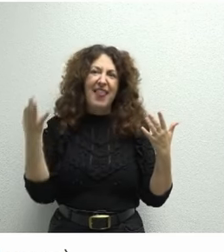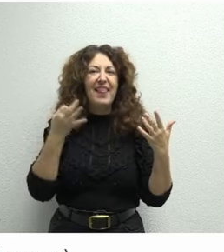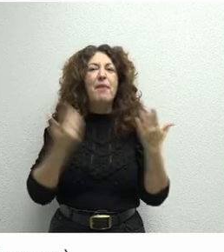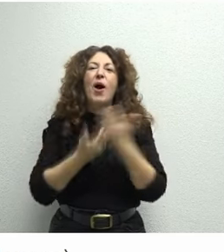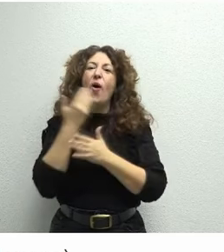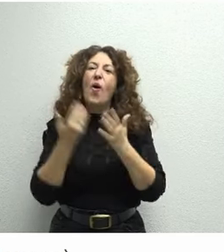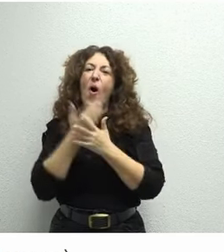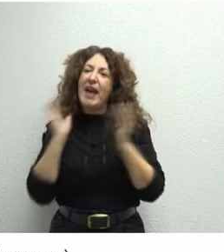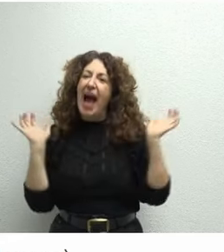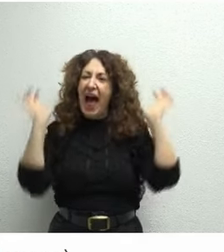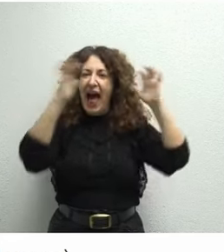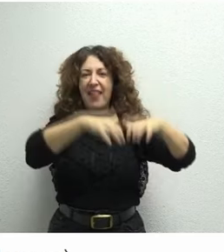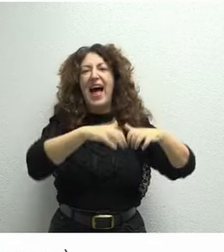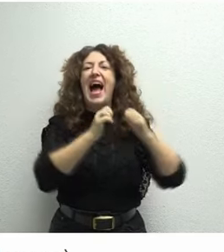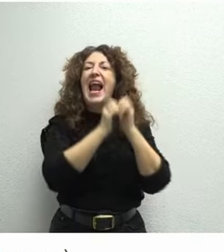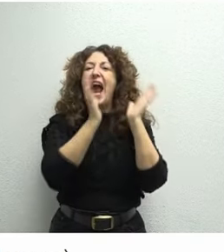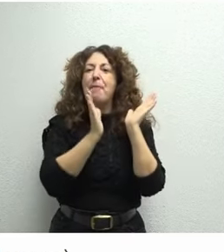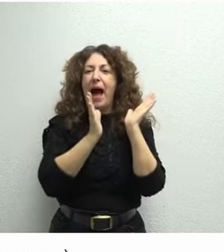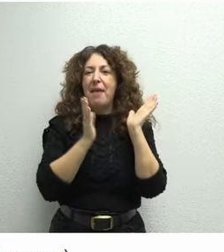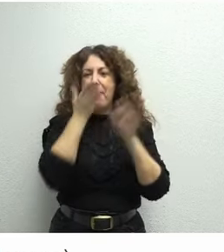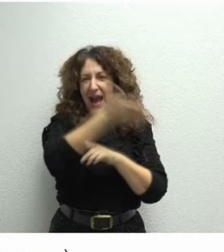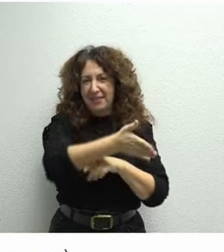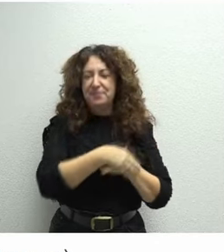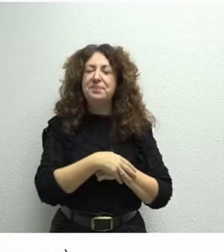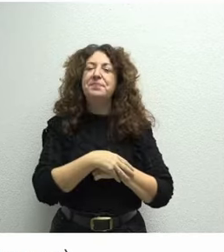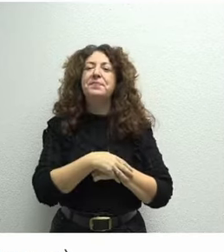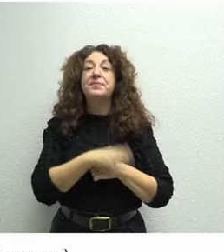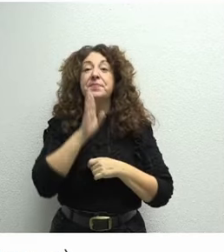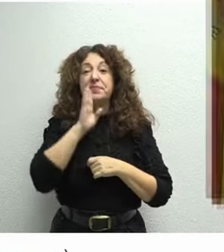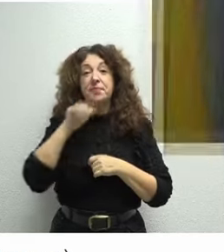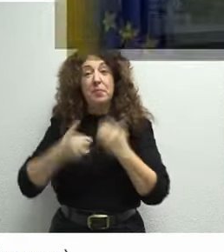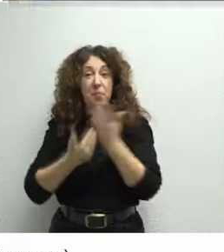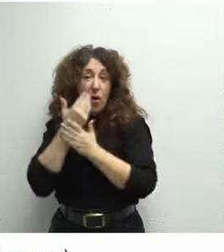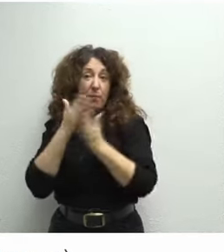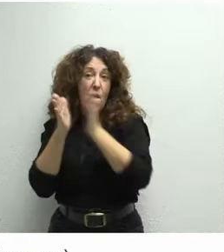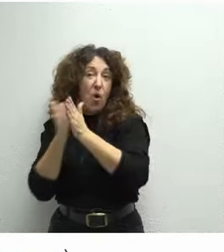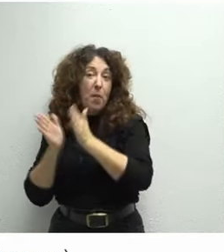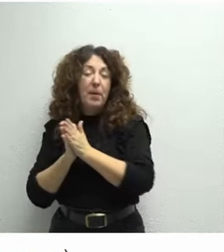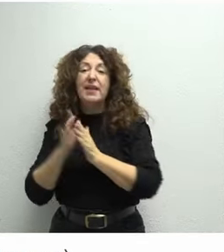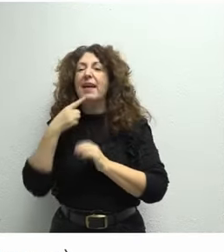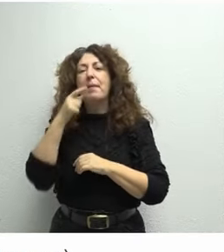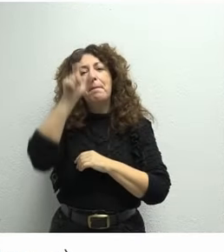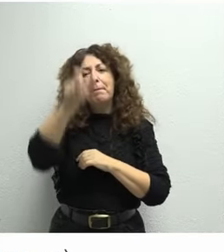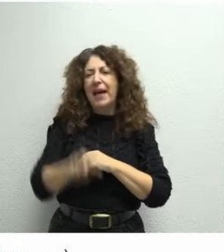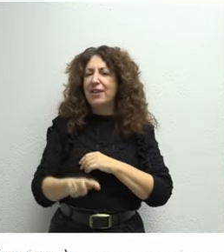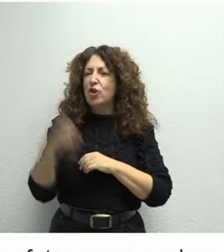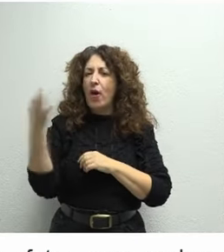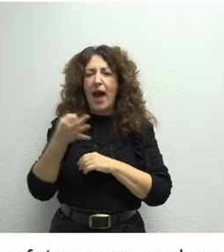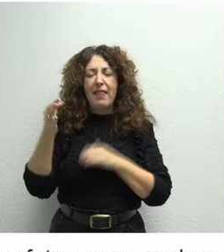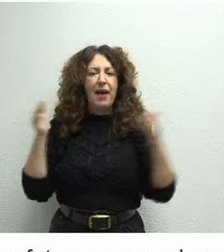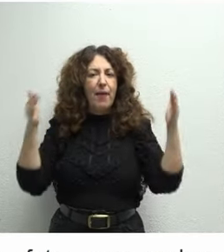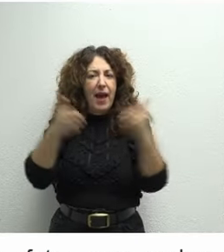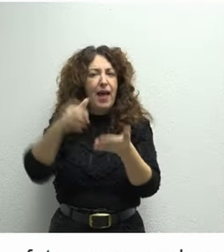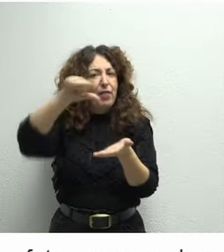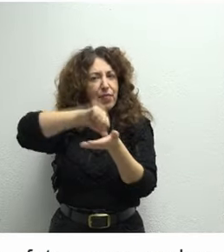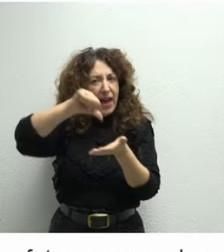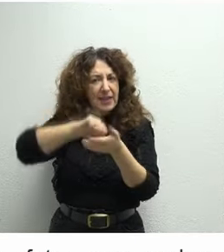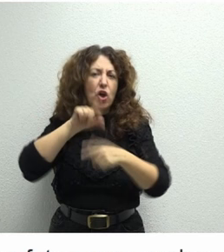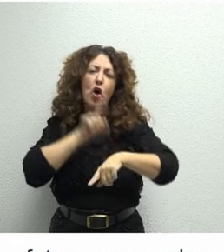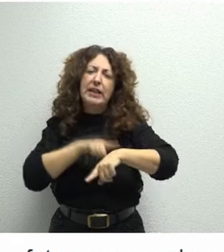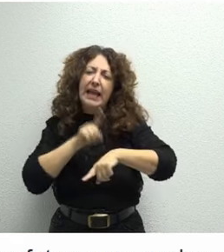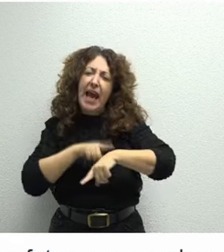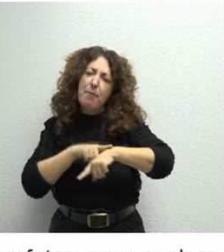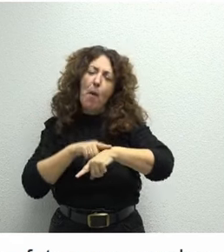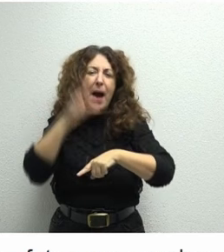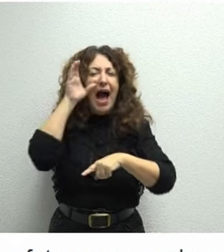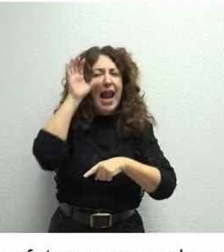en en la palma nos han vuelto a hablar no estas compañeras esta mañana nos hablaban también de poner a la persona en el centro de tiempos de escuchar y